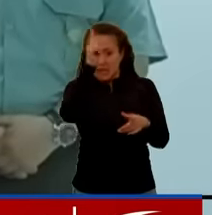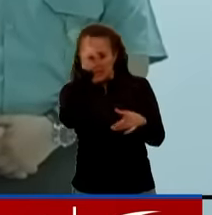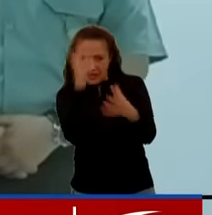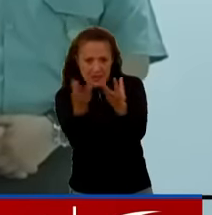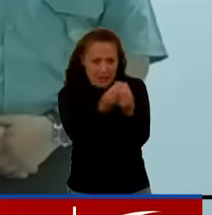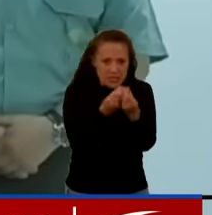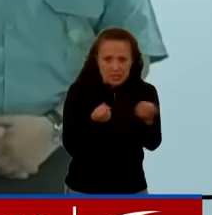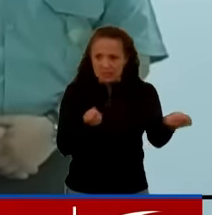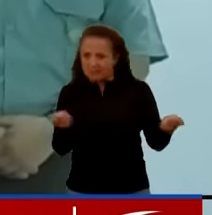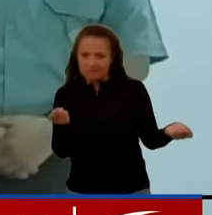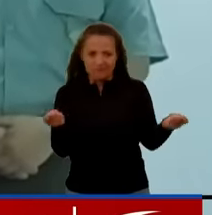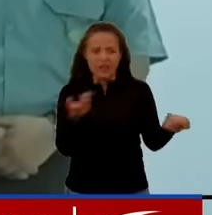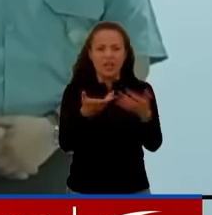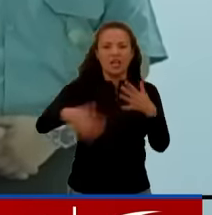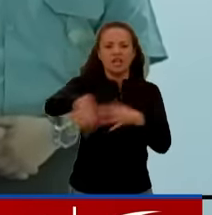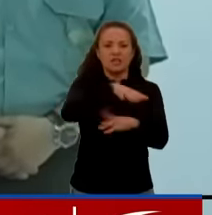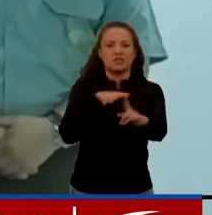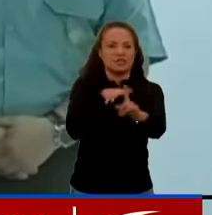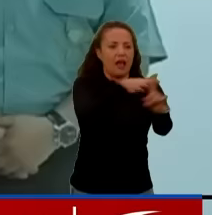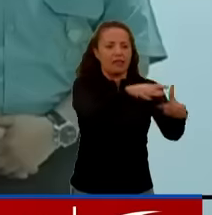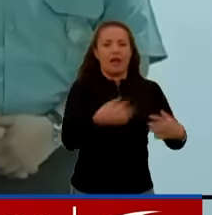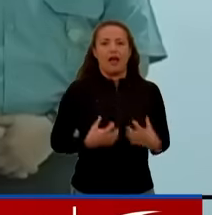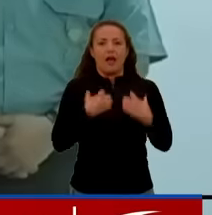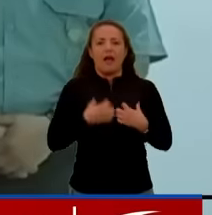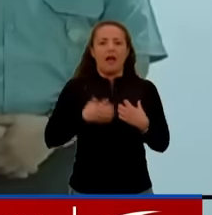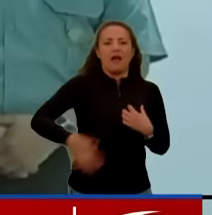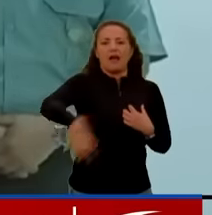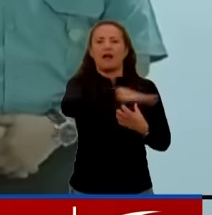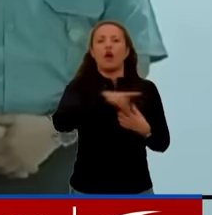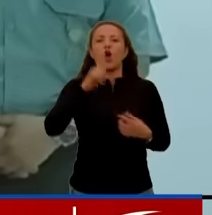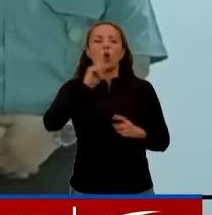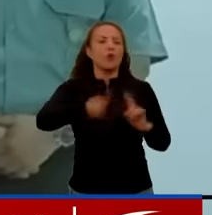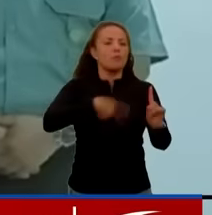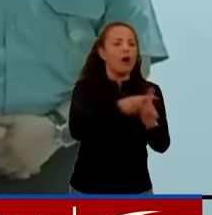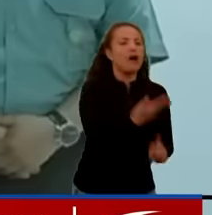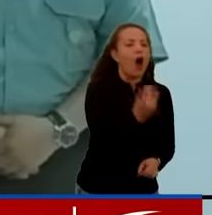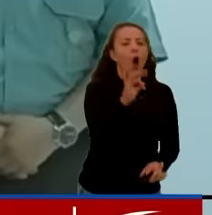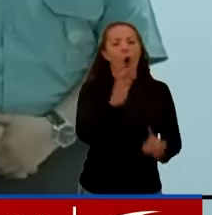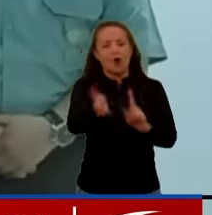zozobra y temor entre la población mediante las extorsiones,